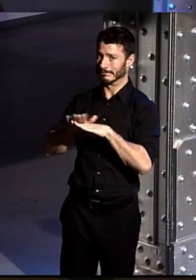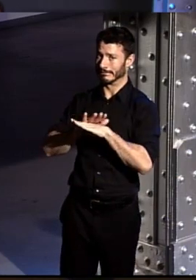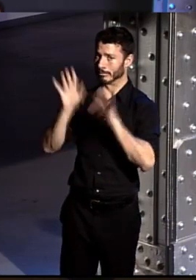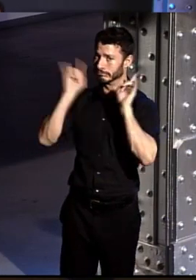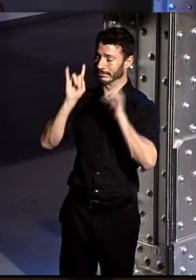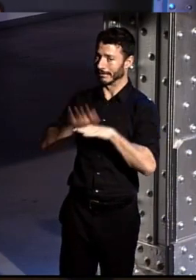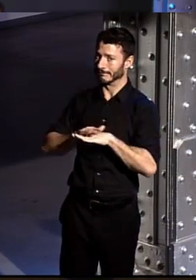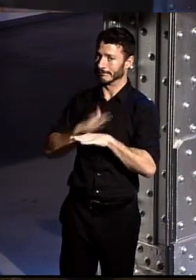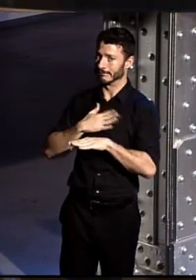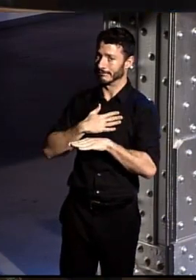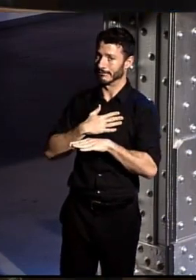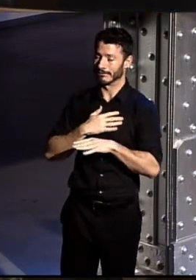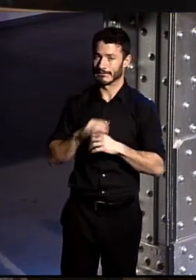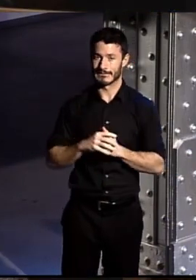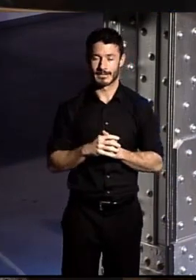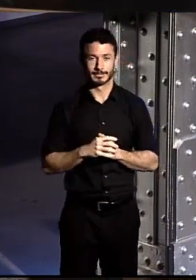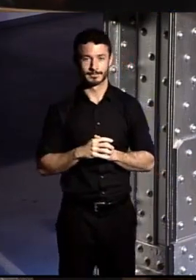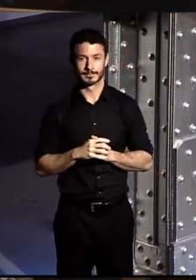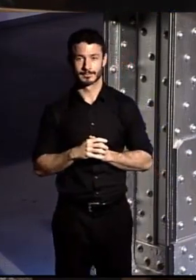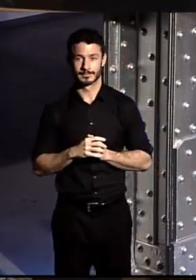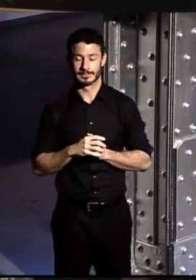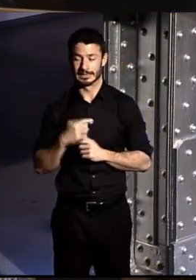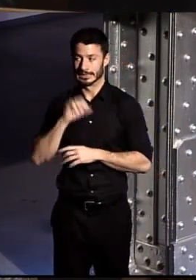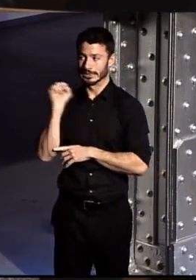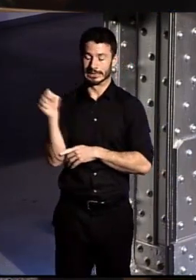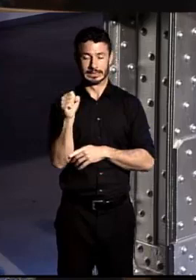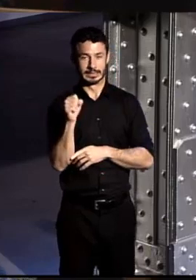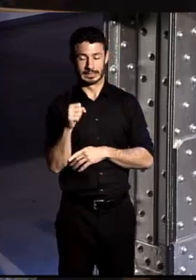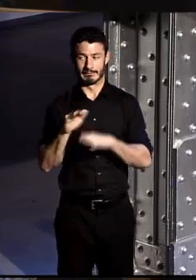sé. Ya no me vuelvo a tocar la cabeza, perdón.